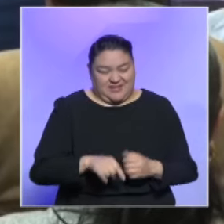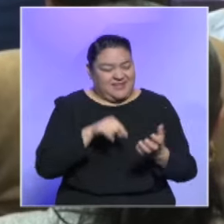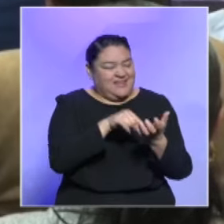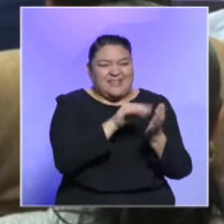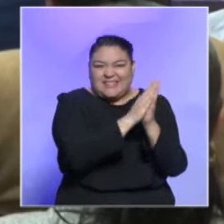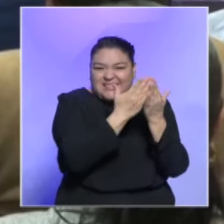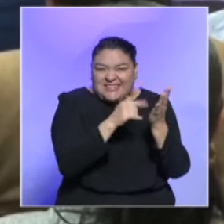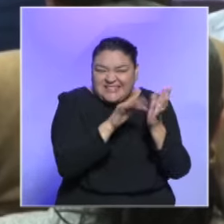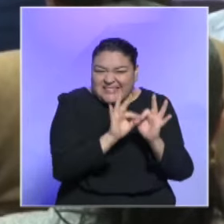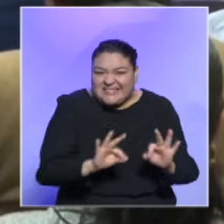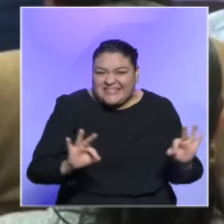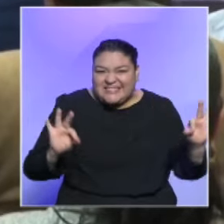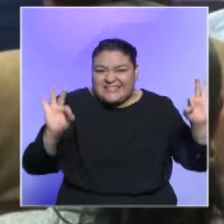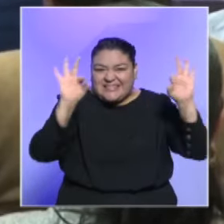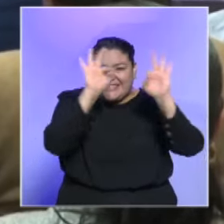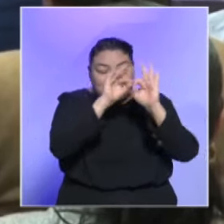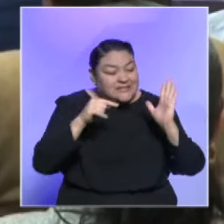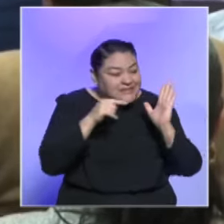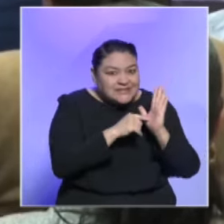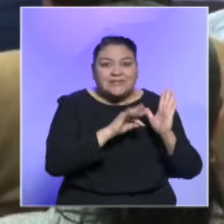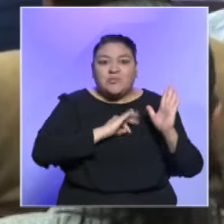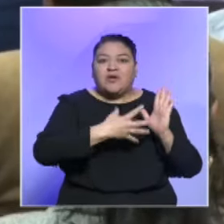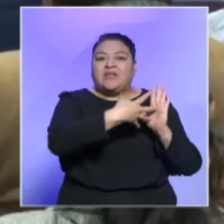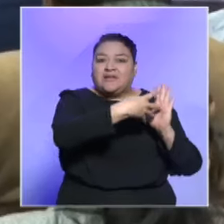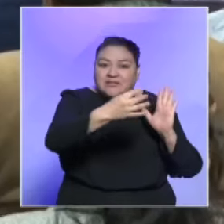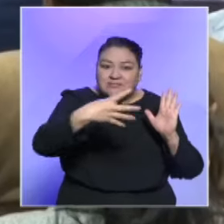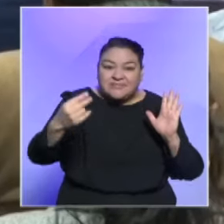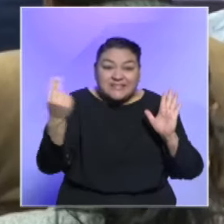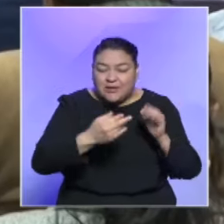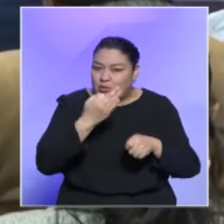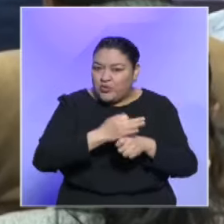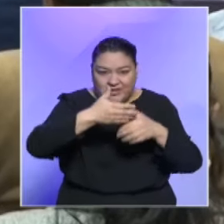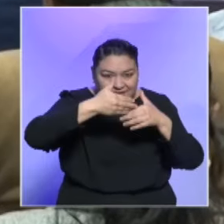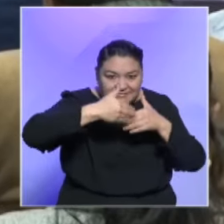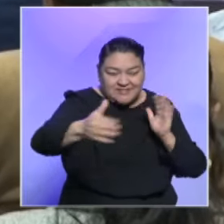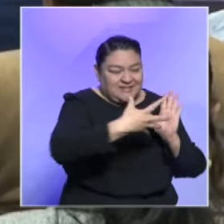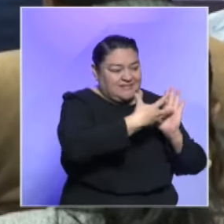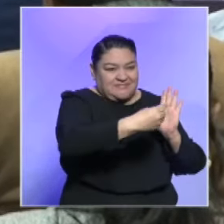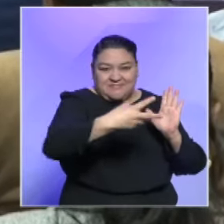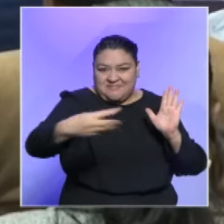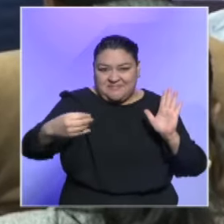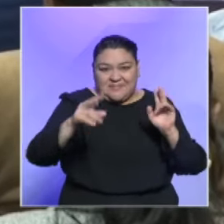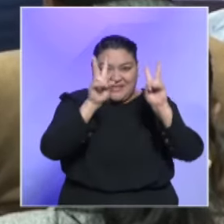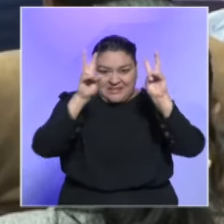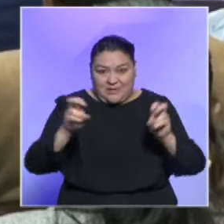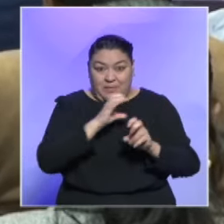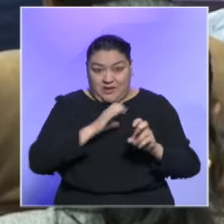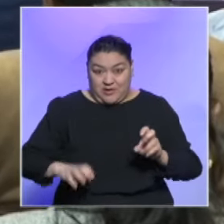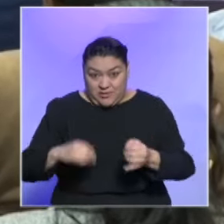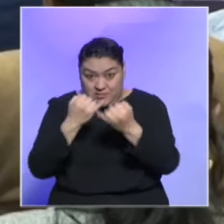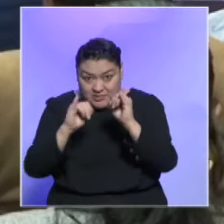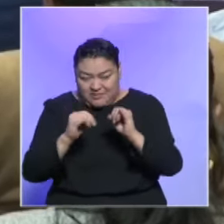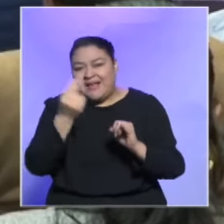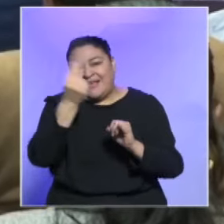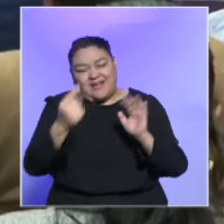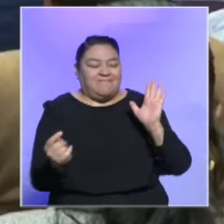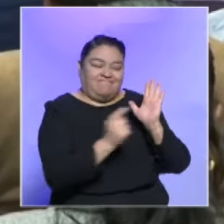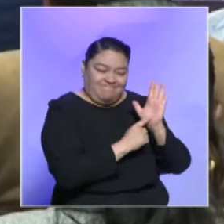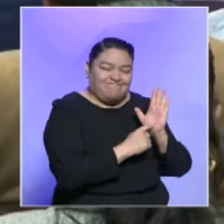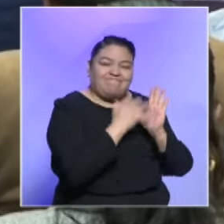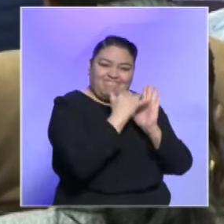sencillamente se vuelve el punto de referencia obligado a partir de ahora en torno al tema de las candidaturas independientes.